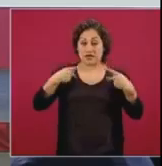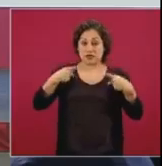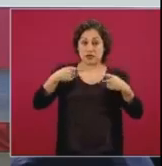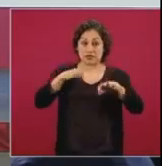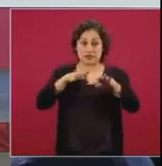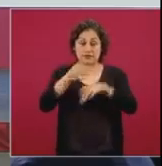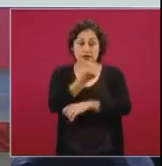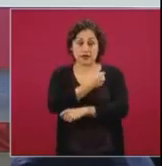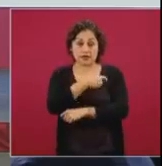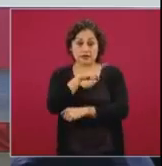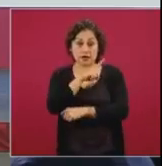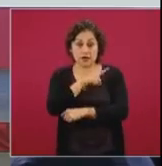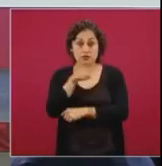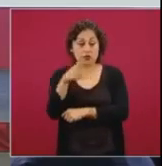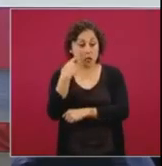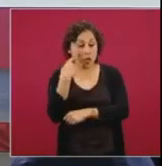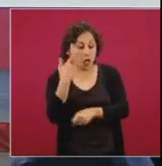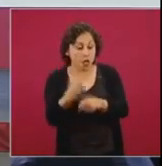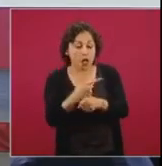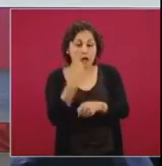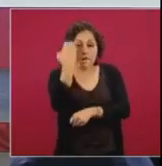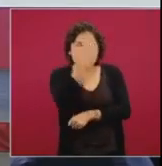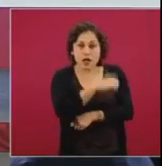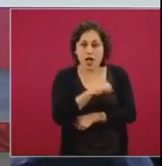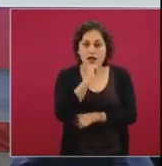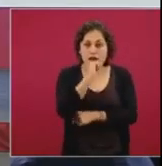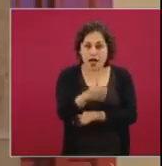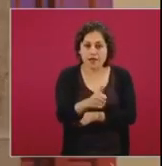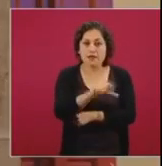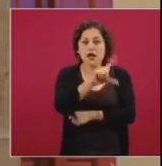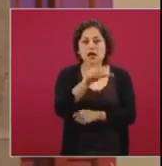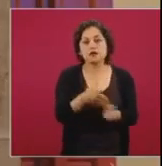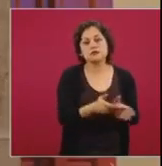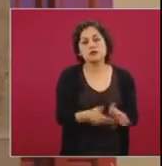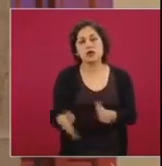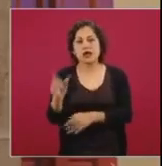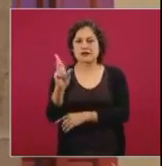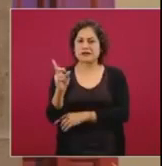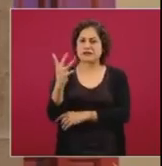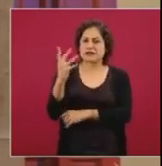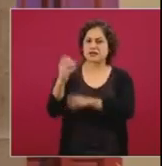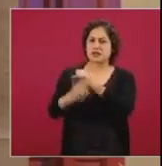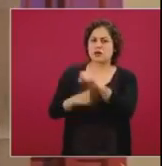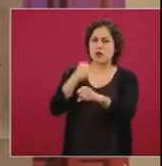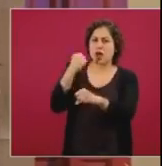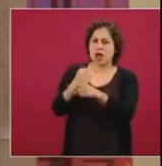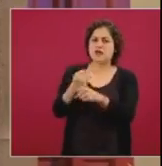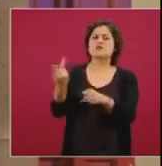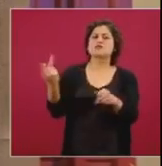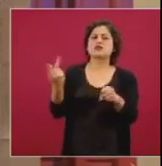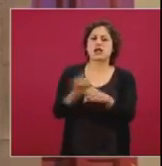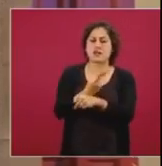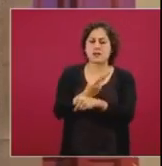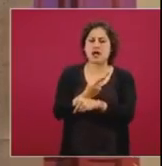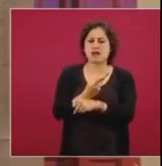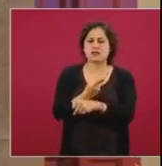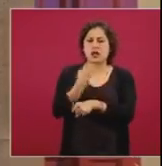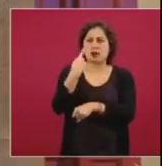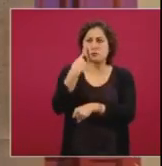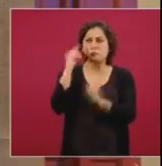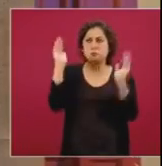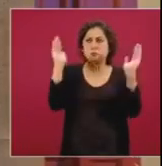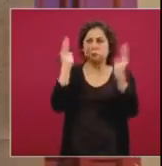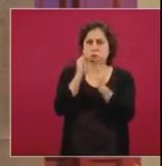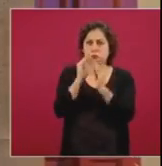adecuadamente, y a los 35 años tiene deformidades, tiene alteraciones visuales. La calidad de vida que va a tener